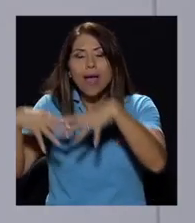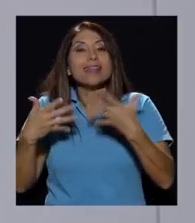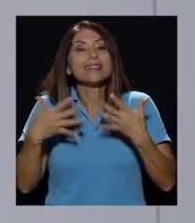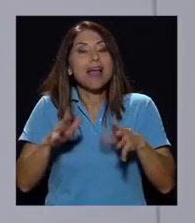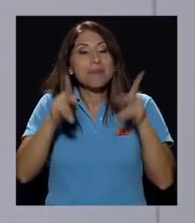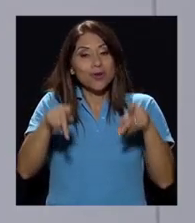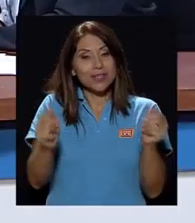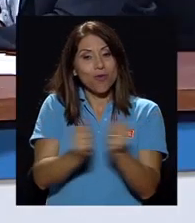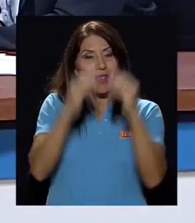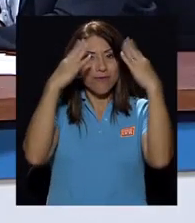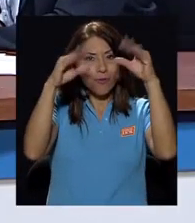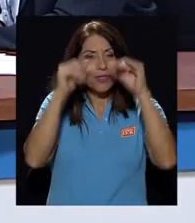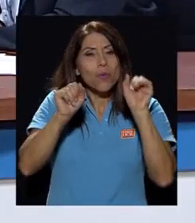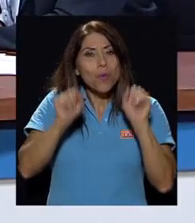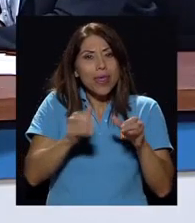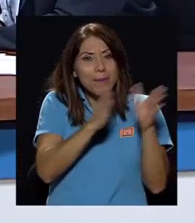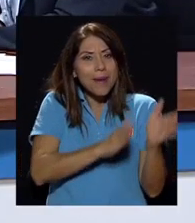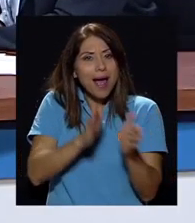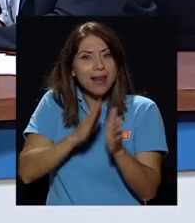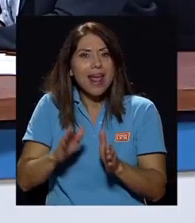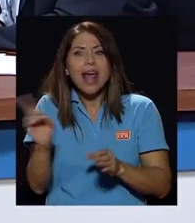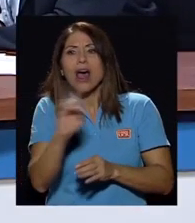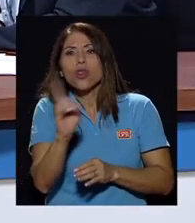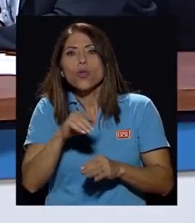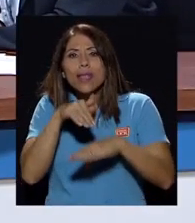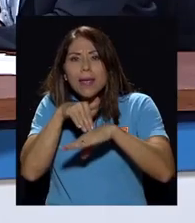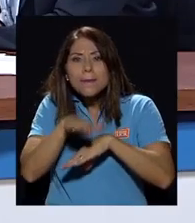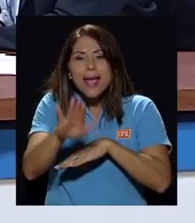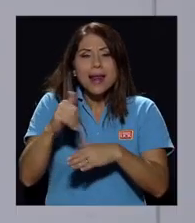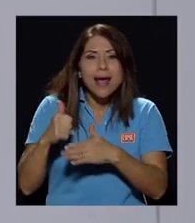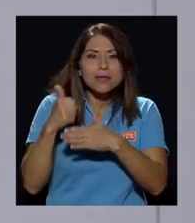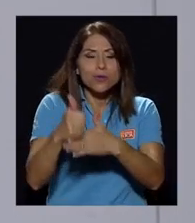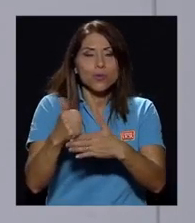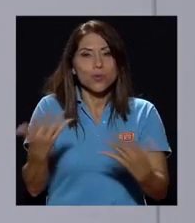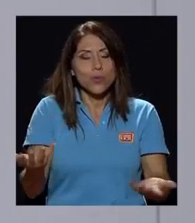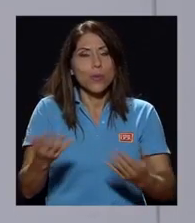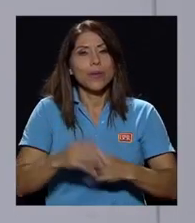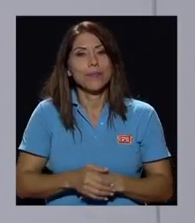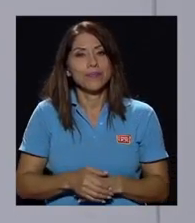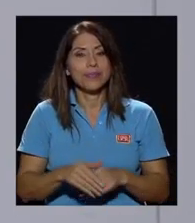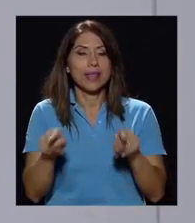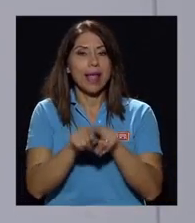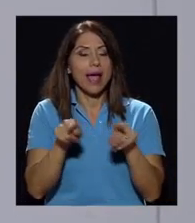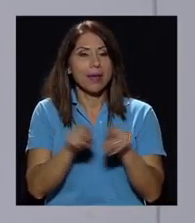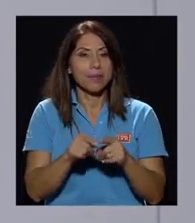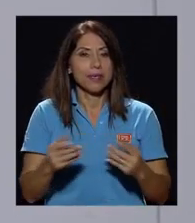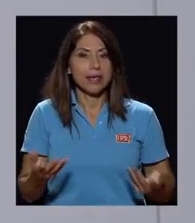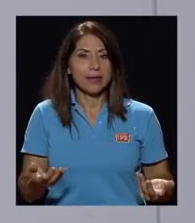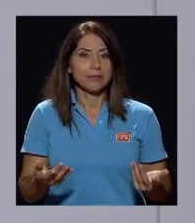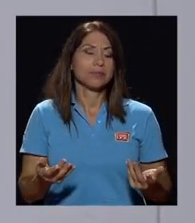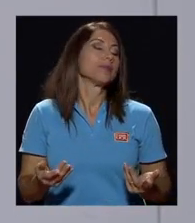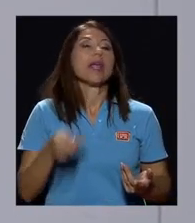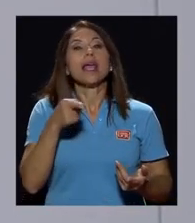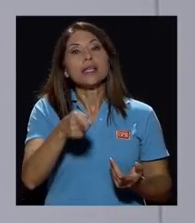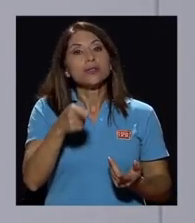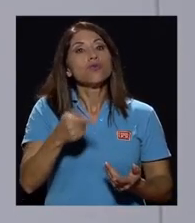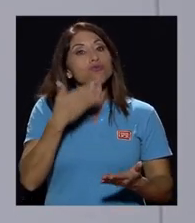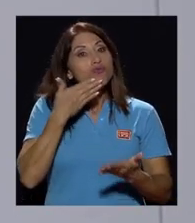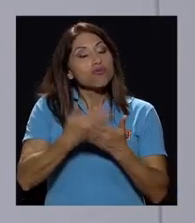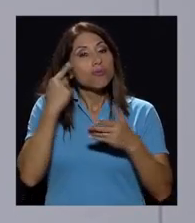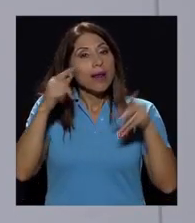planear hacia dónde mandar las primeras buenas unidades de ayuda también sirve a la